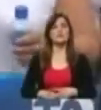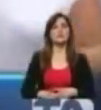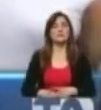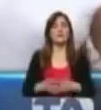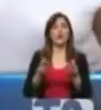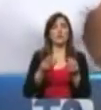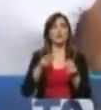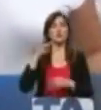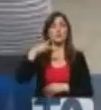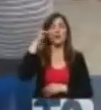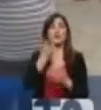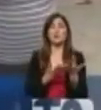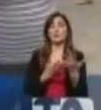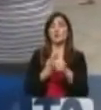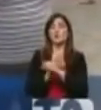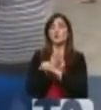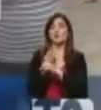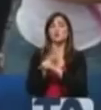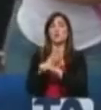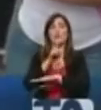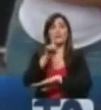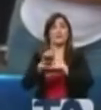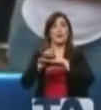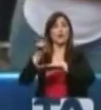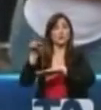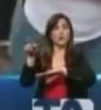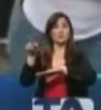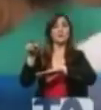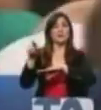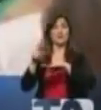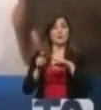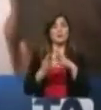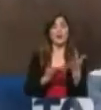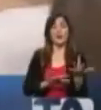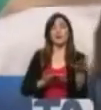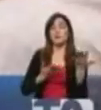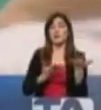Decenas de padres esperaron por varias horas a la directora del plantel hasta que salga.